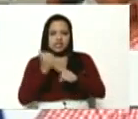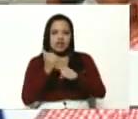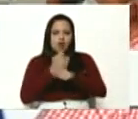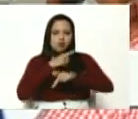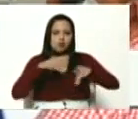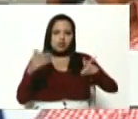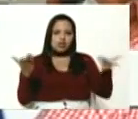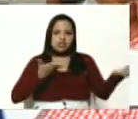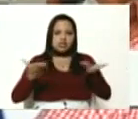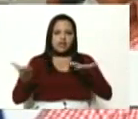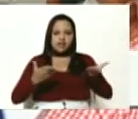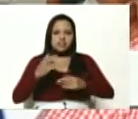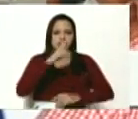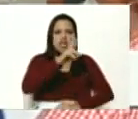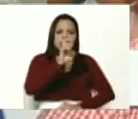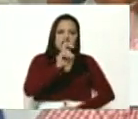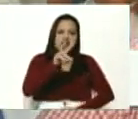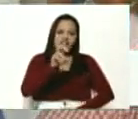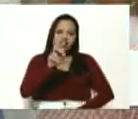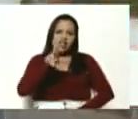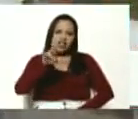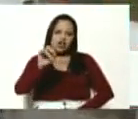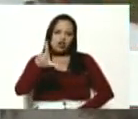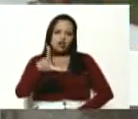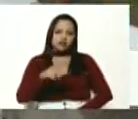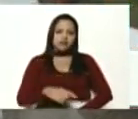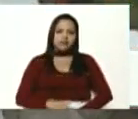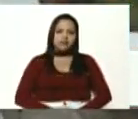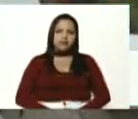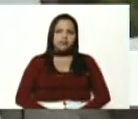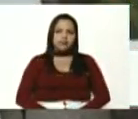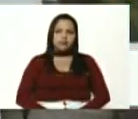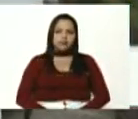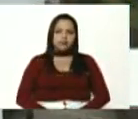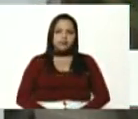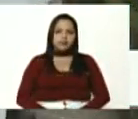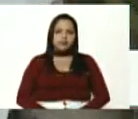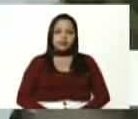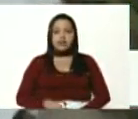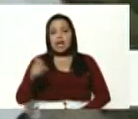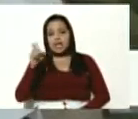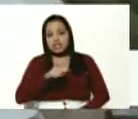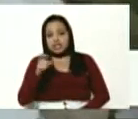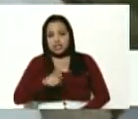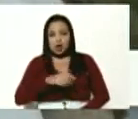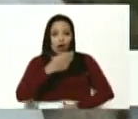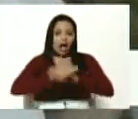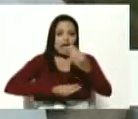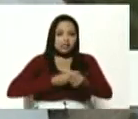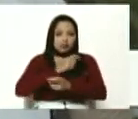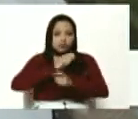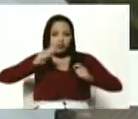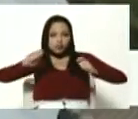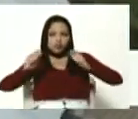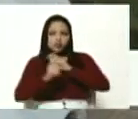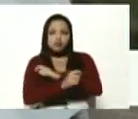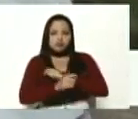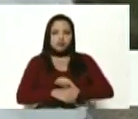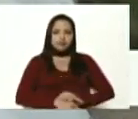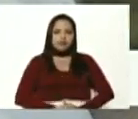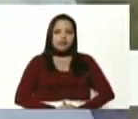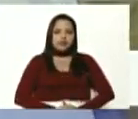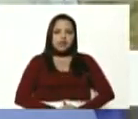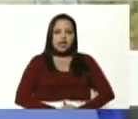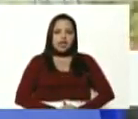servicios general en jefe néstor reverol es necesario darle forma es necesario darle